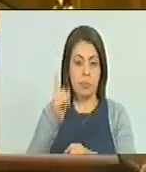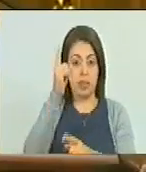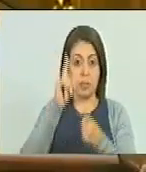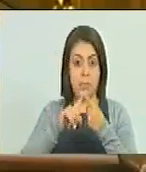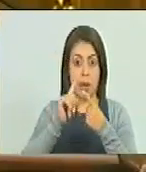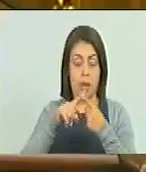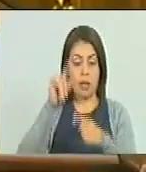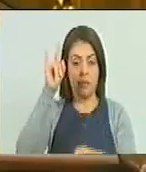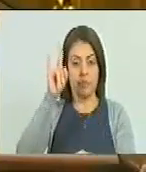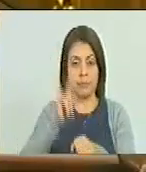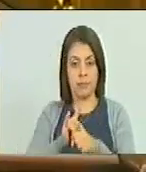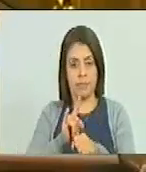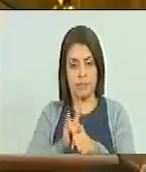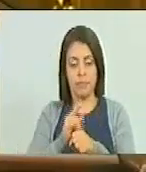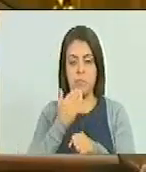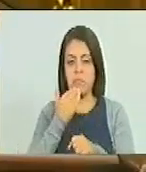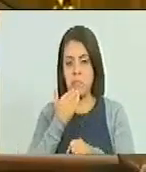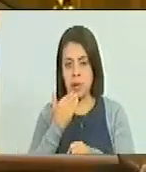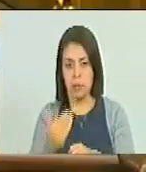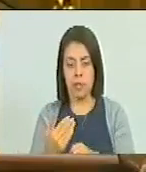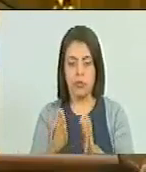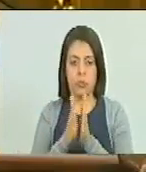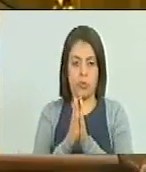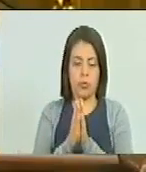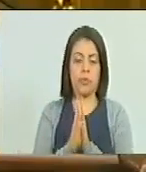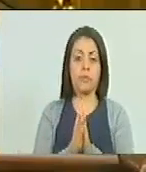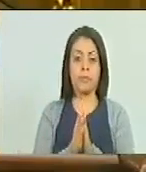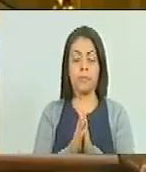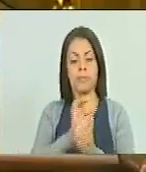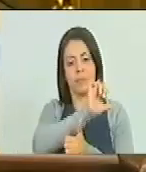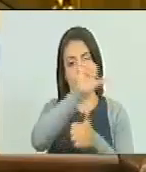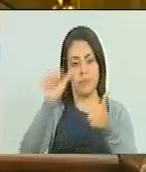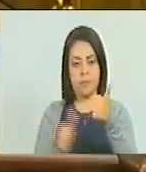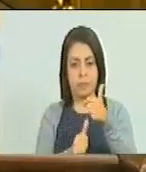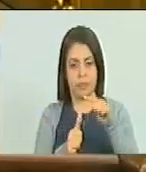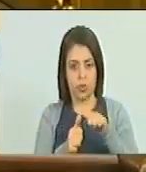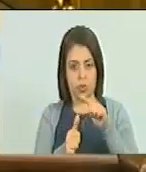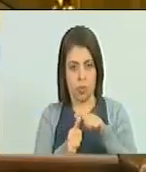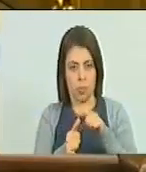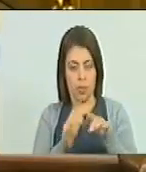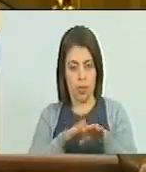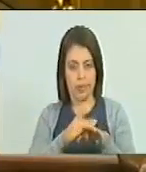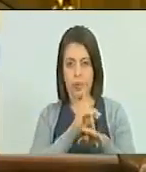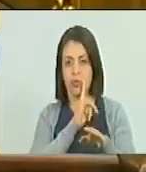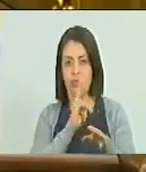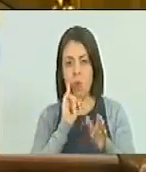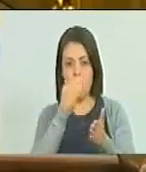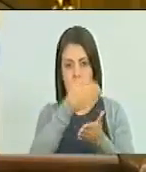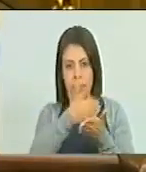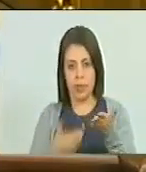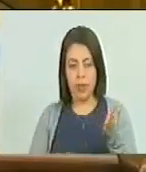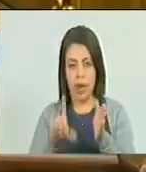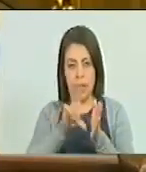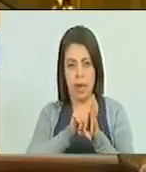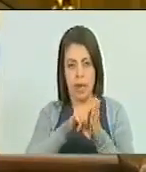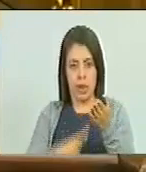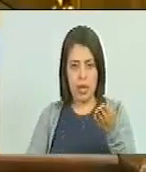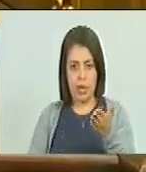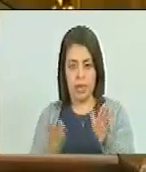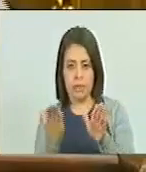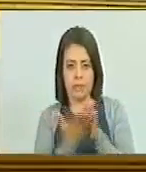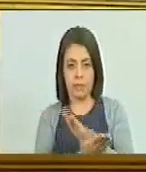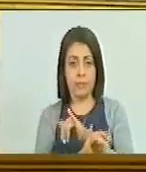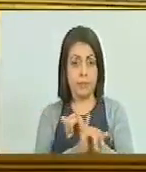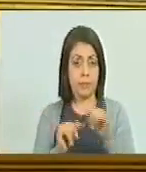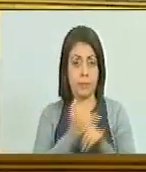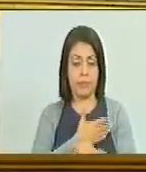principales solicitando permiso para ausentarse e incorporar a sus suplentes indicados en lista anexa. Es todo, ciudadano